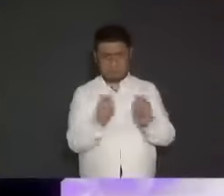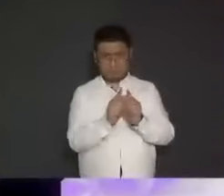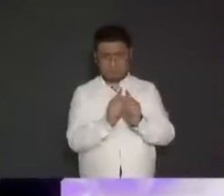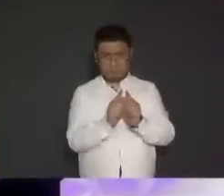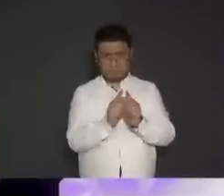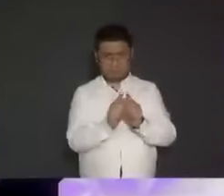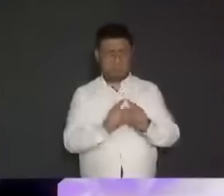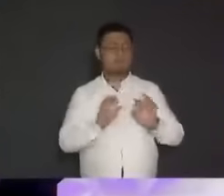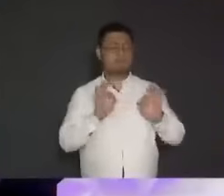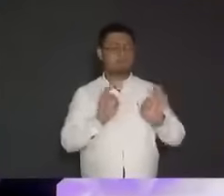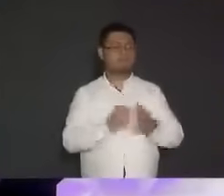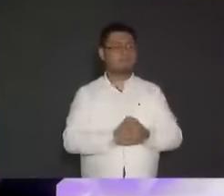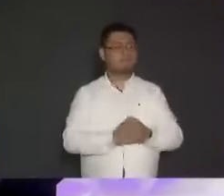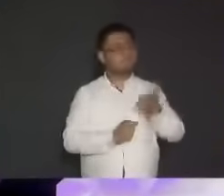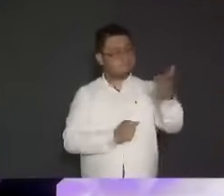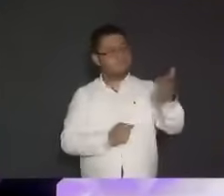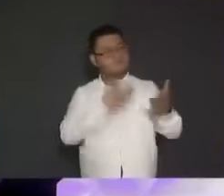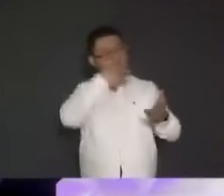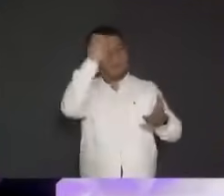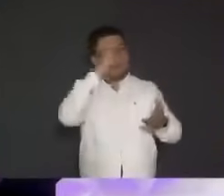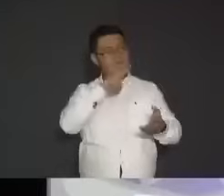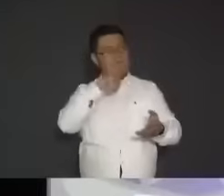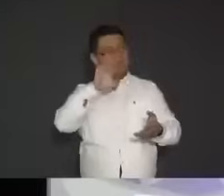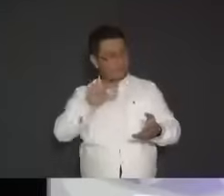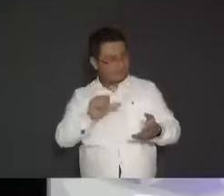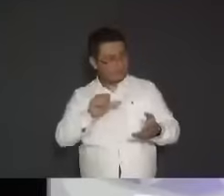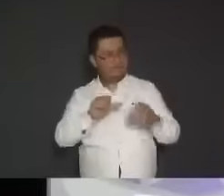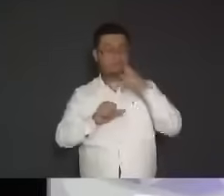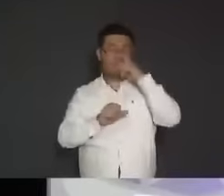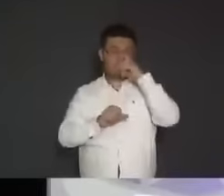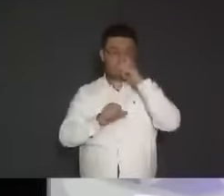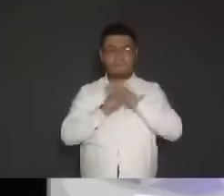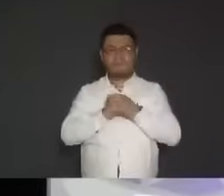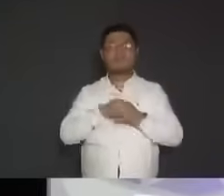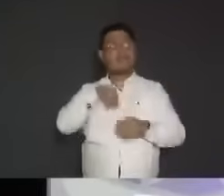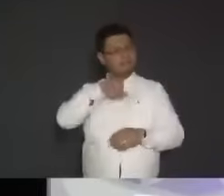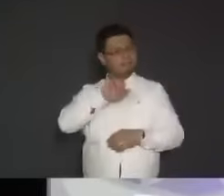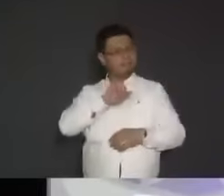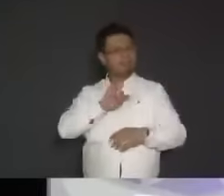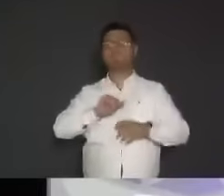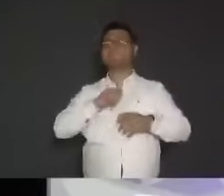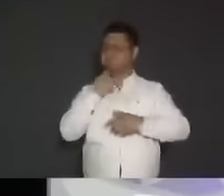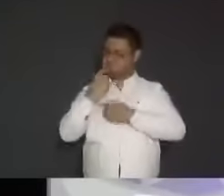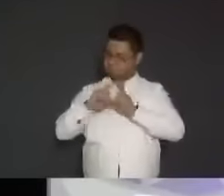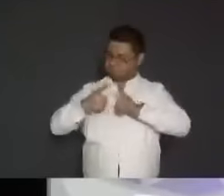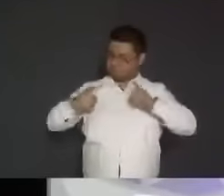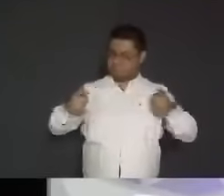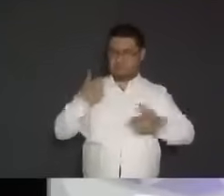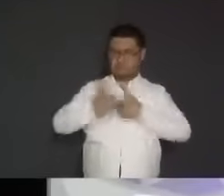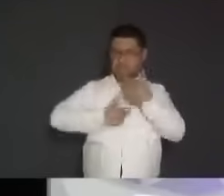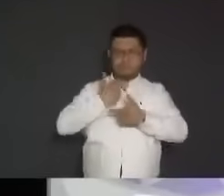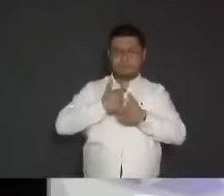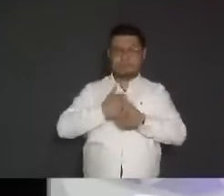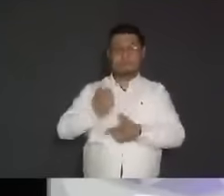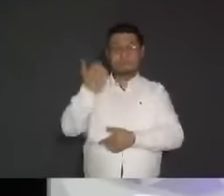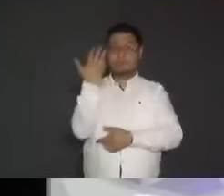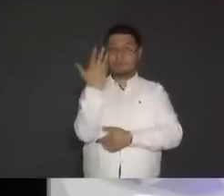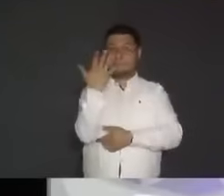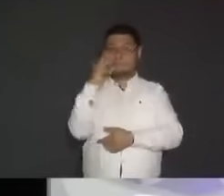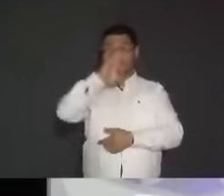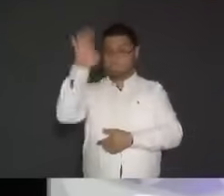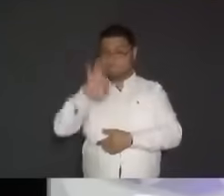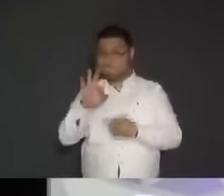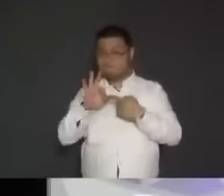Herrera, adelante. También vamos a lograr desarrollo económico apostándole a las mujeres. El 50%